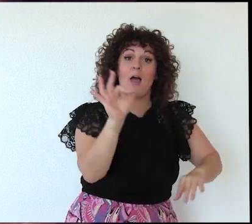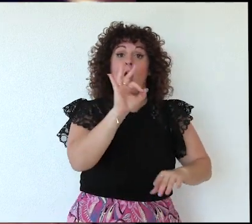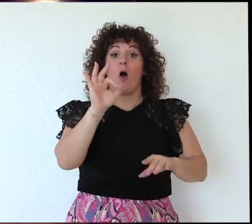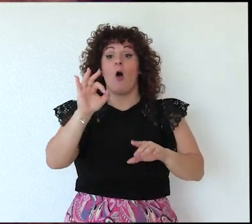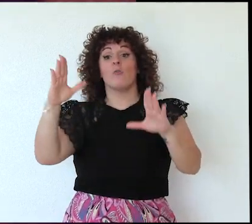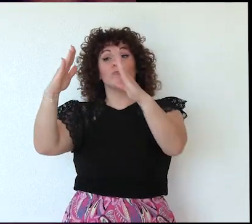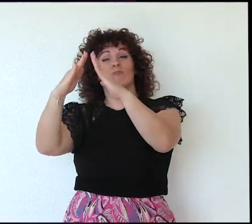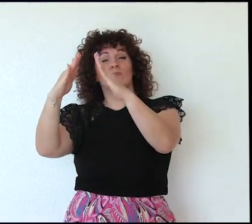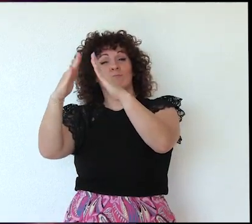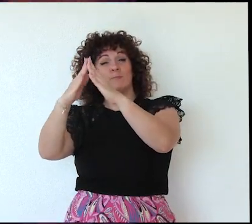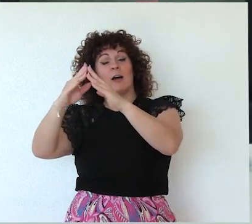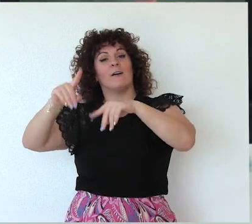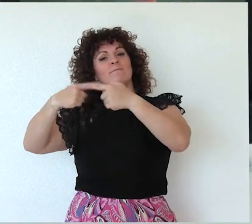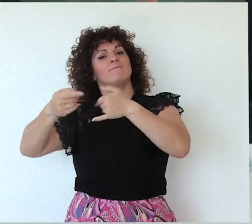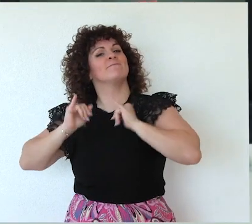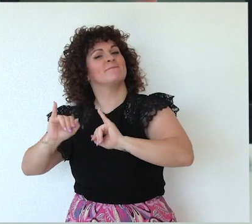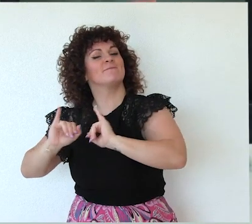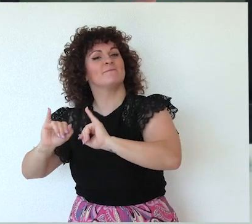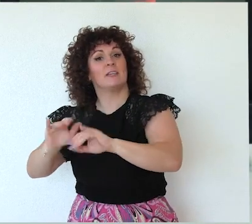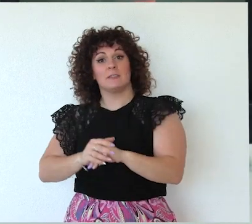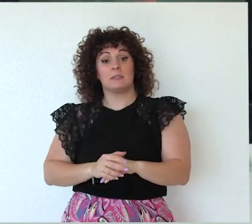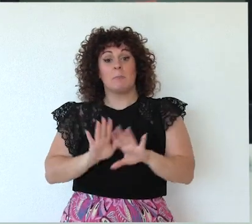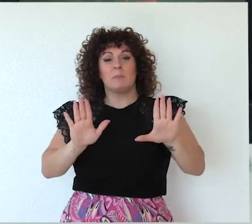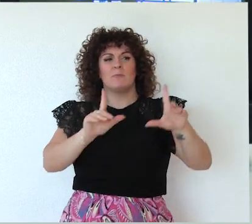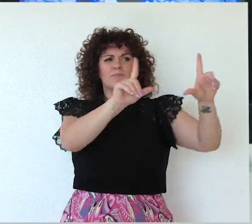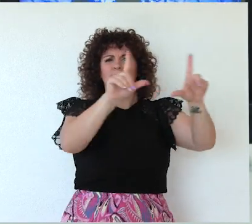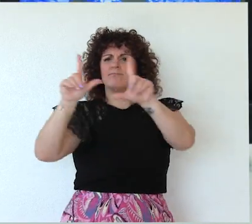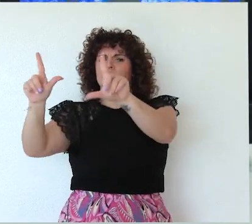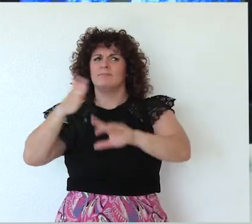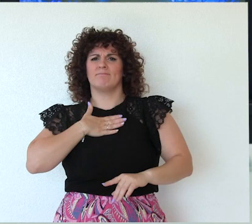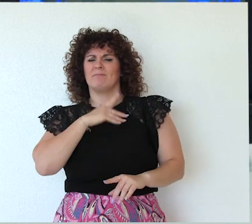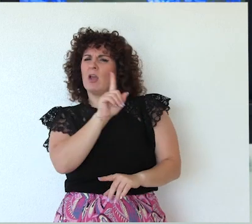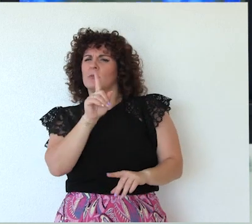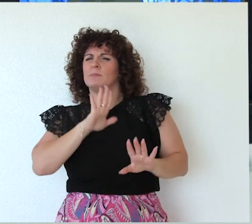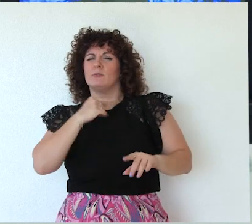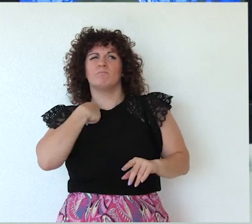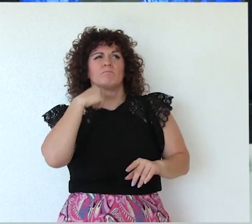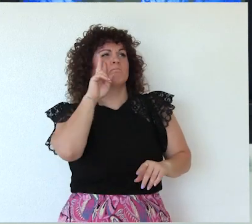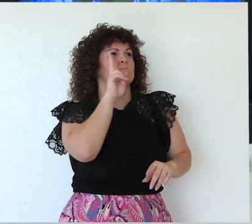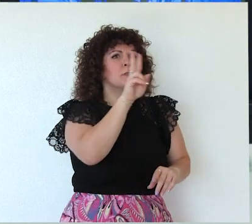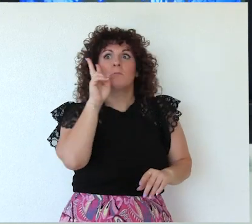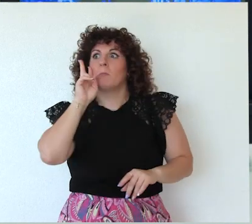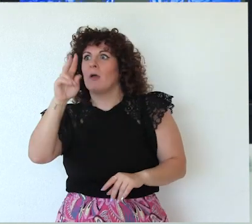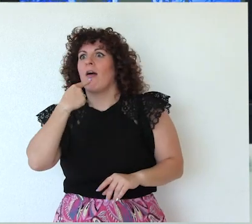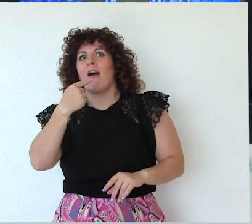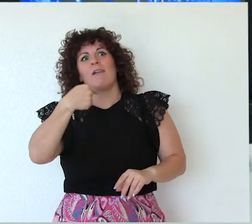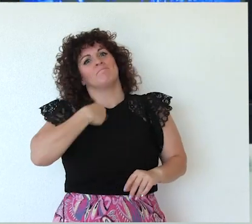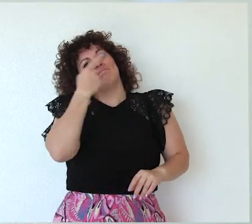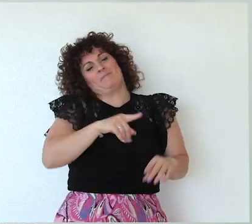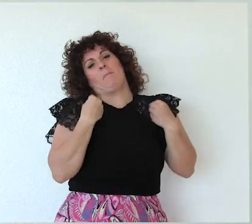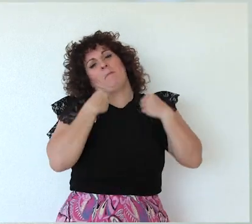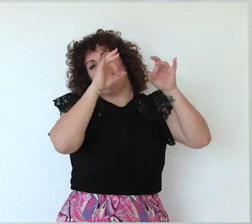una celebración familiar, que aunque no son imágenes nuestras, sí que nos pueden recordar a un momento que hemos